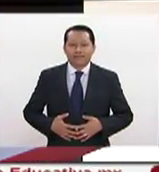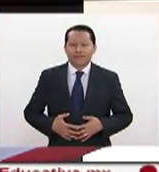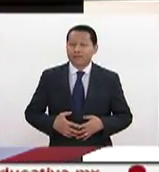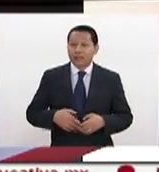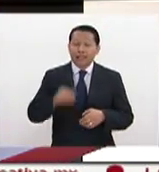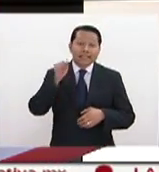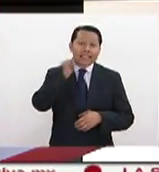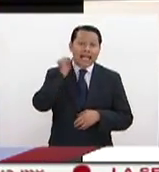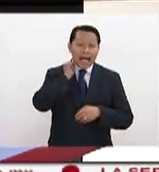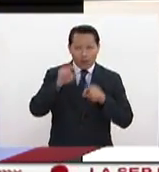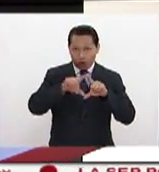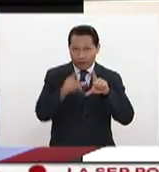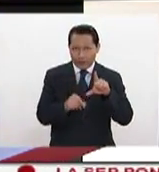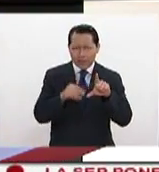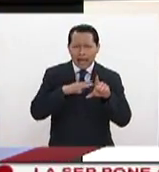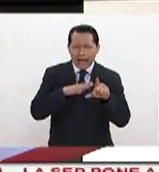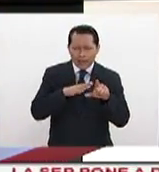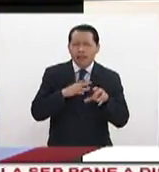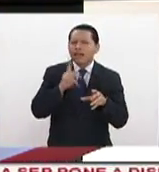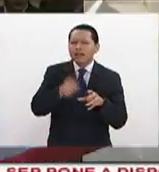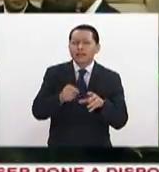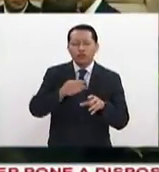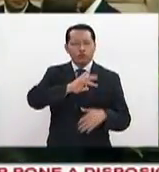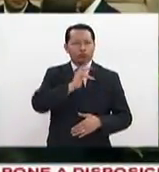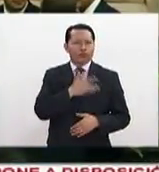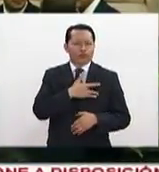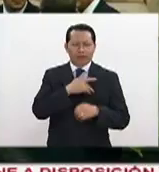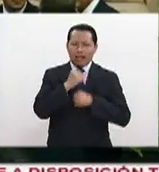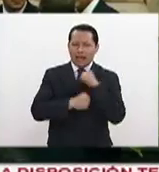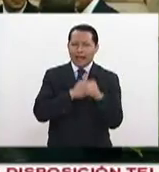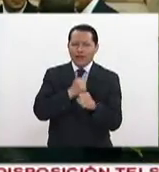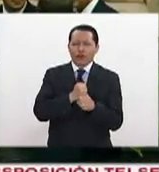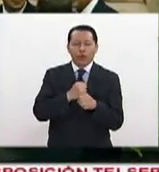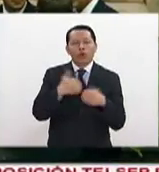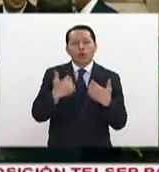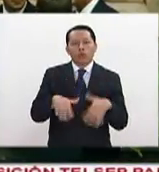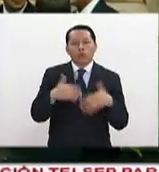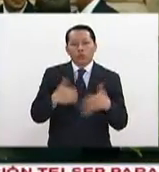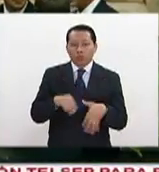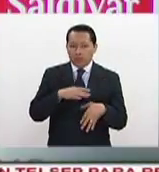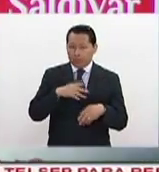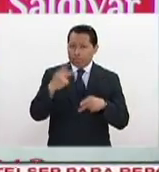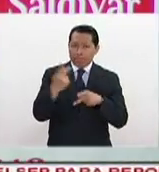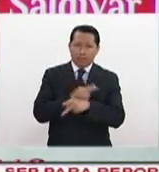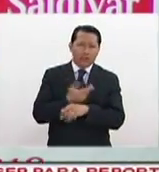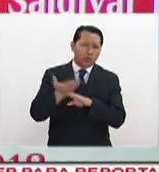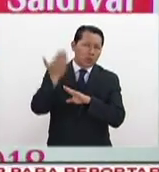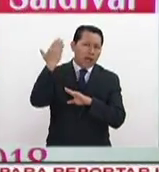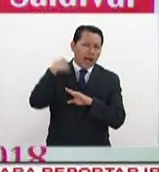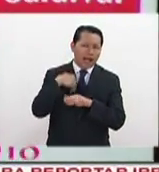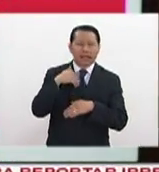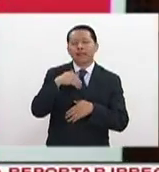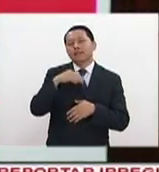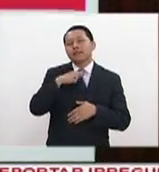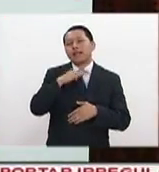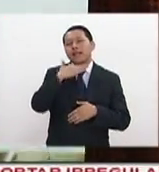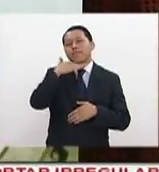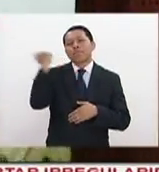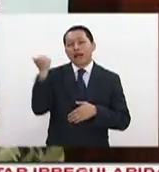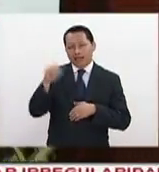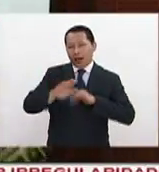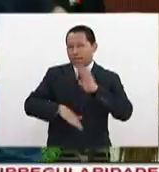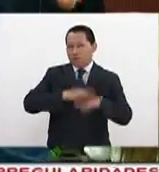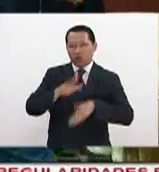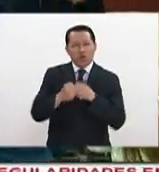En el Senado de la República se celebró la conmemoración anual en memoria de las víctimas del Holocausto, ocurrida hace más de 70 años y que